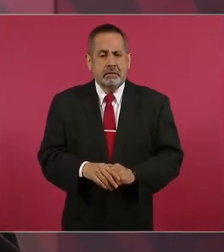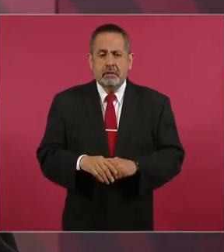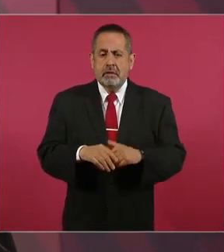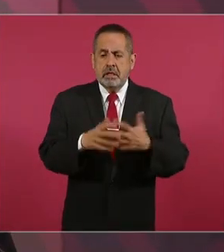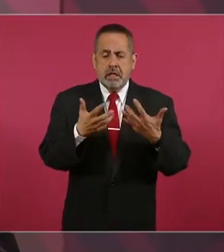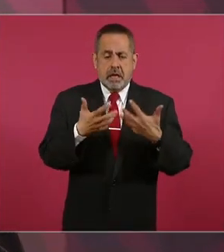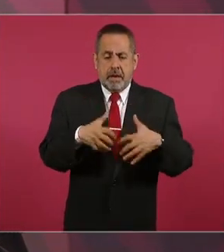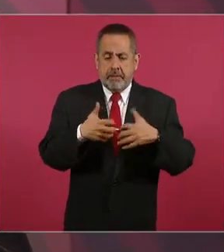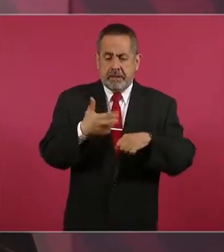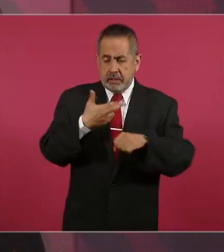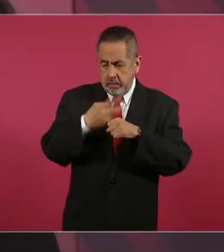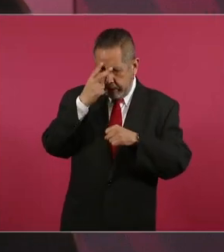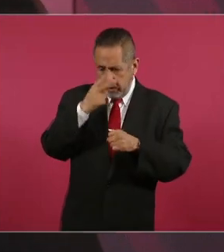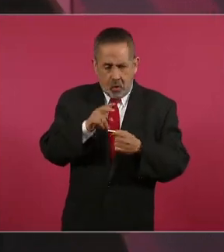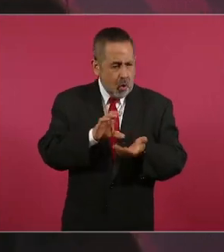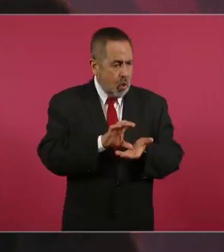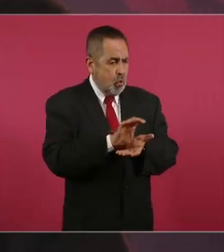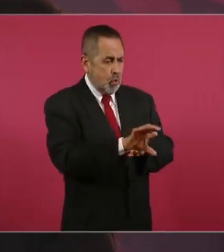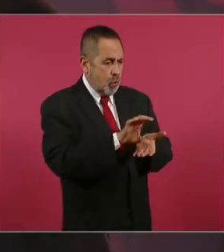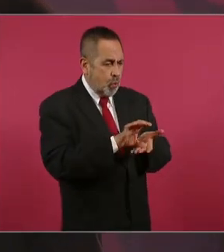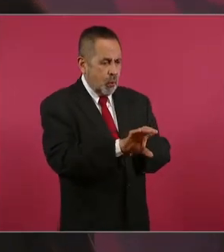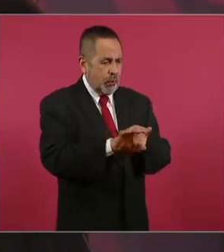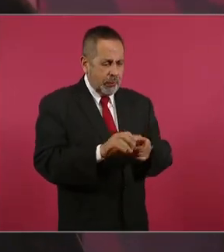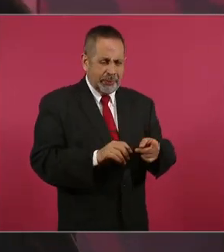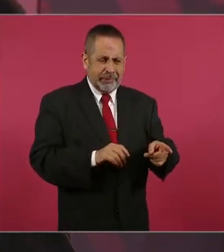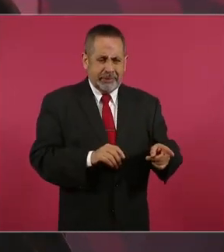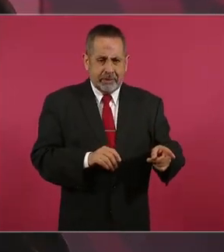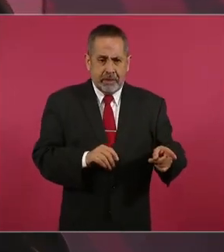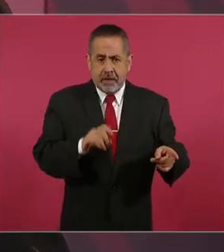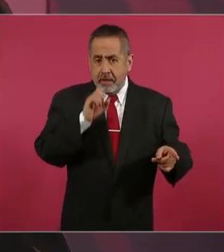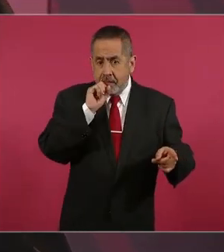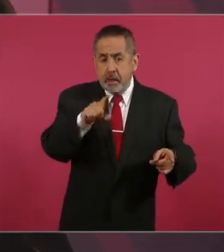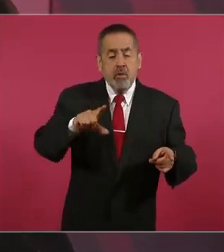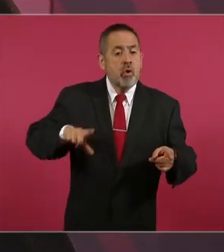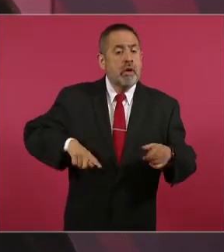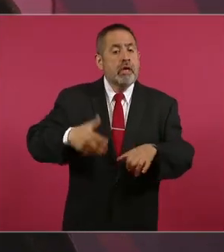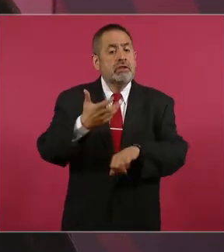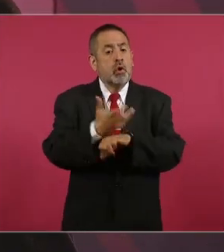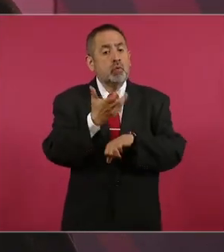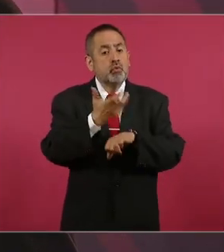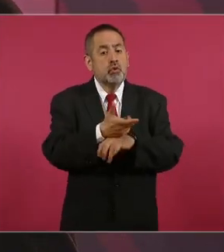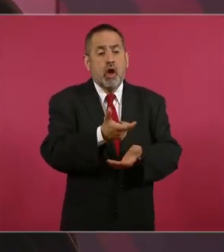empresariales de México, sino también del gobierno de Estados Unidos,